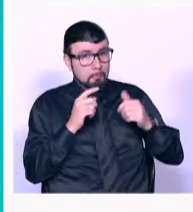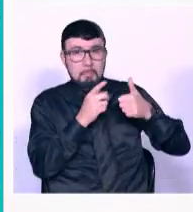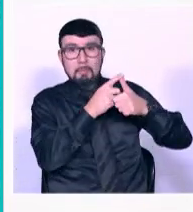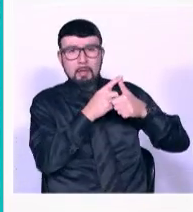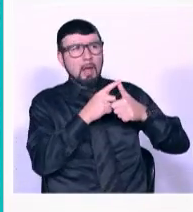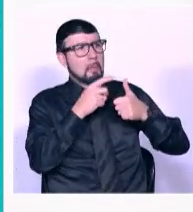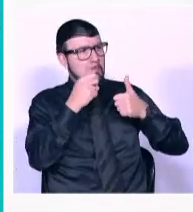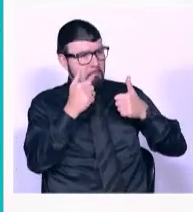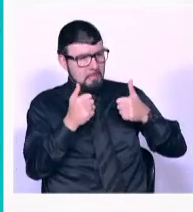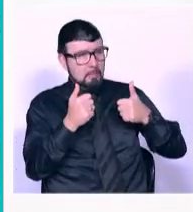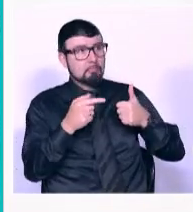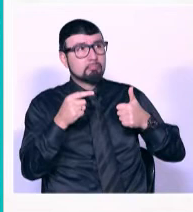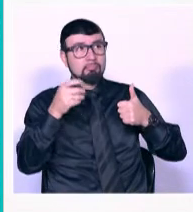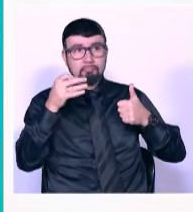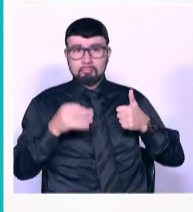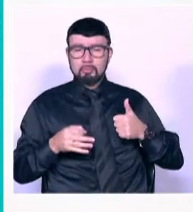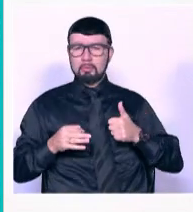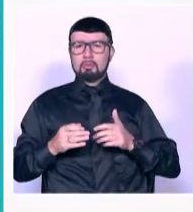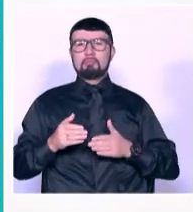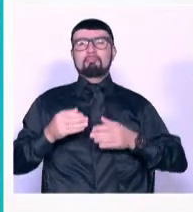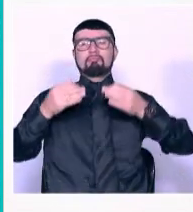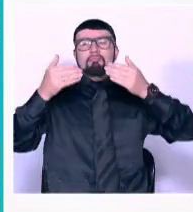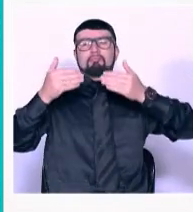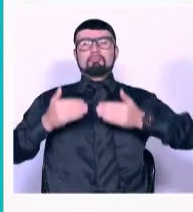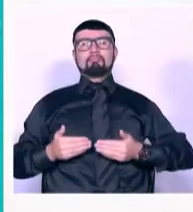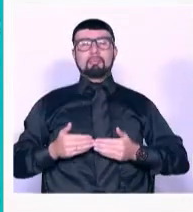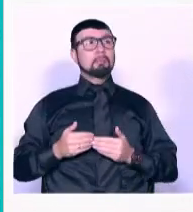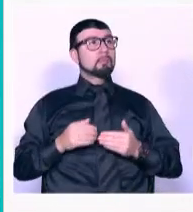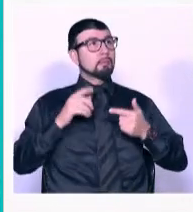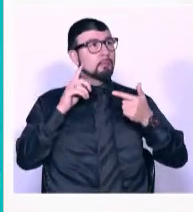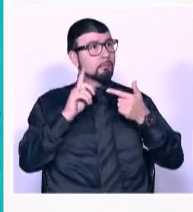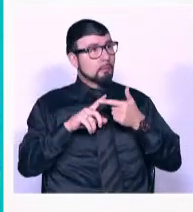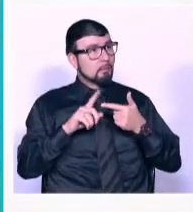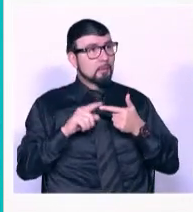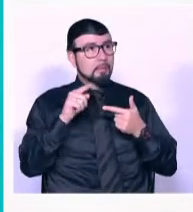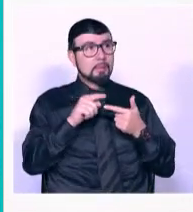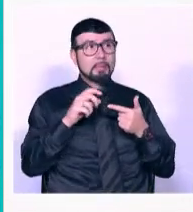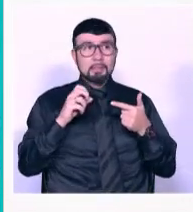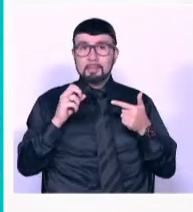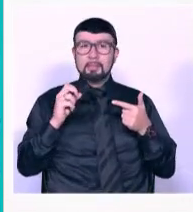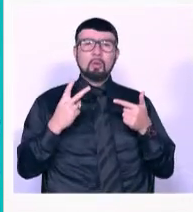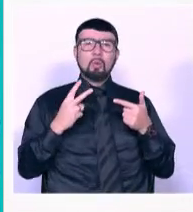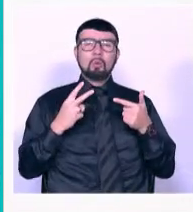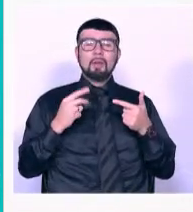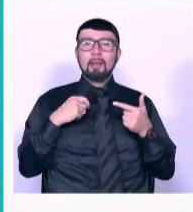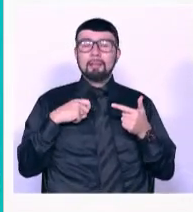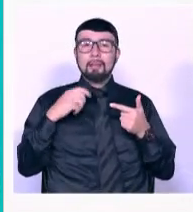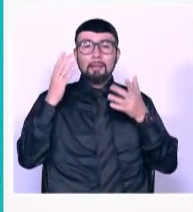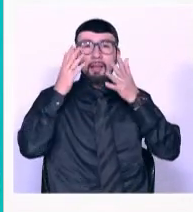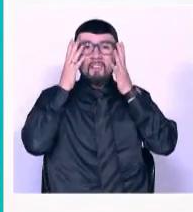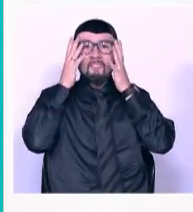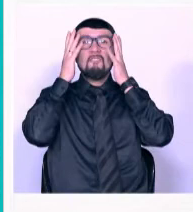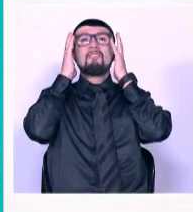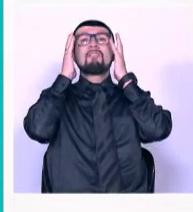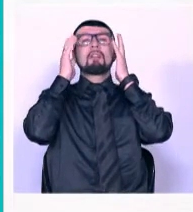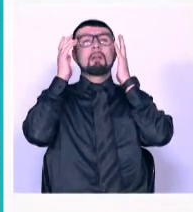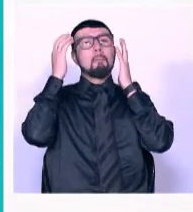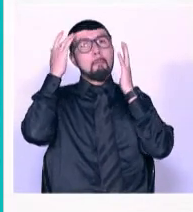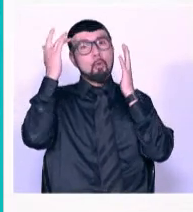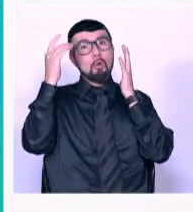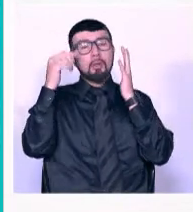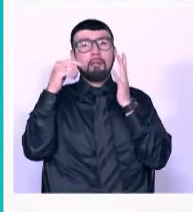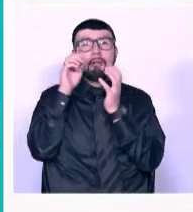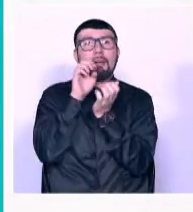sea, con la plomada derechita. En la segunda vemos que el paciente tiene la cabeza hacia atrás porque la mandíbula se le fue